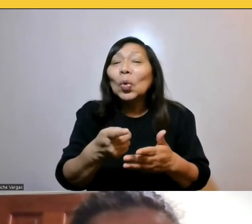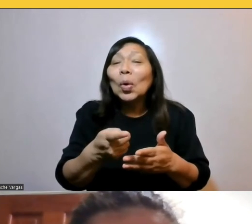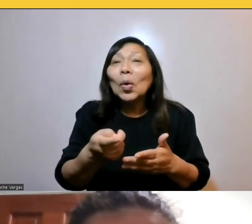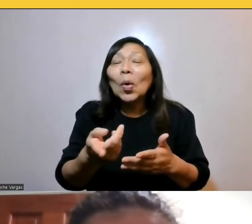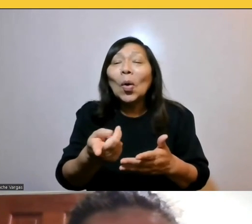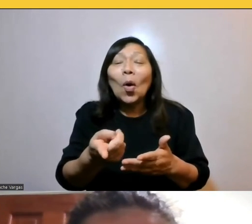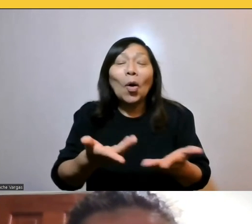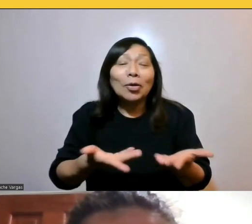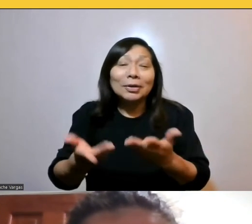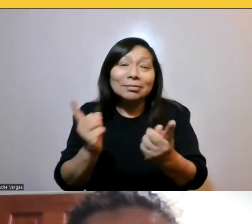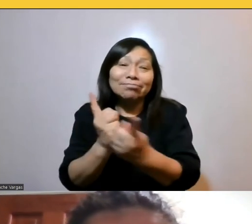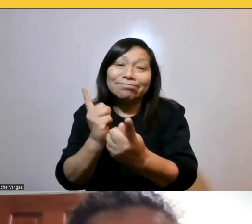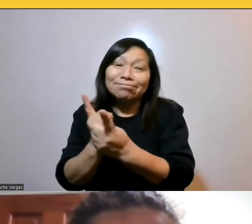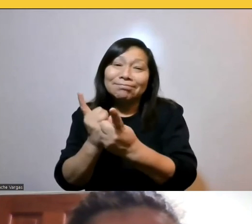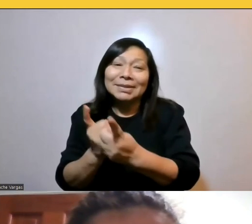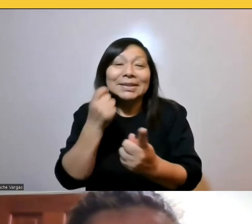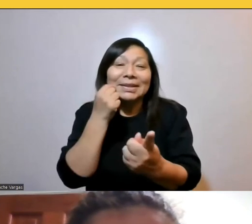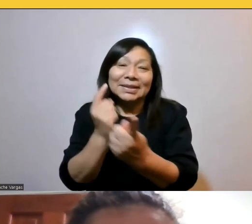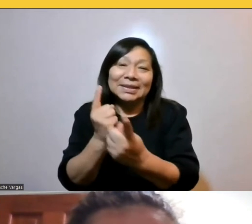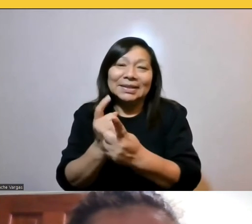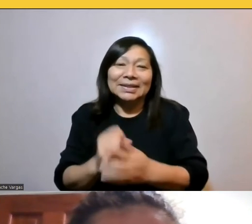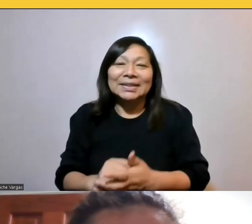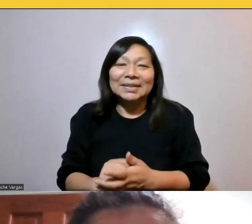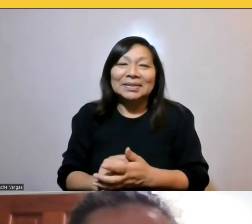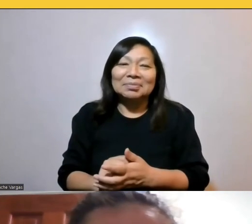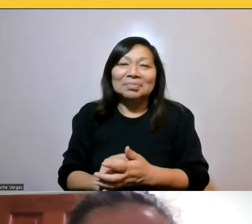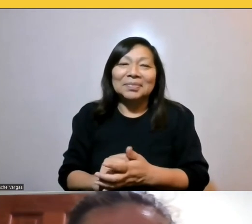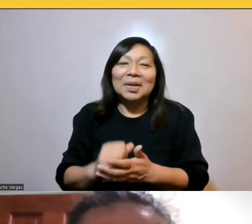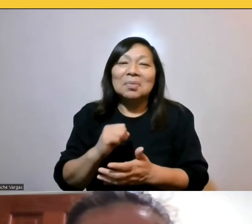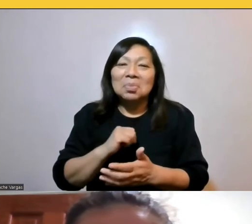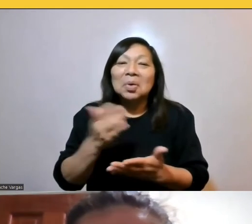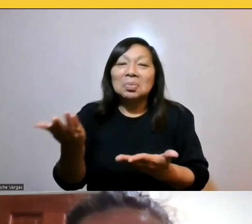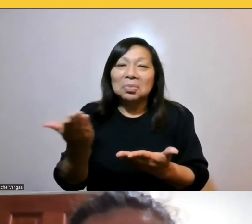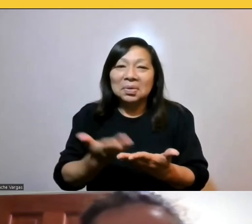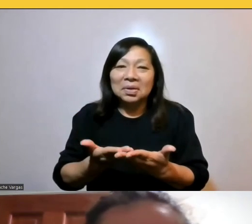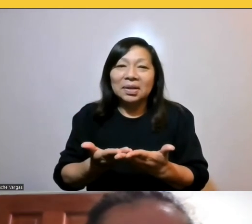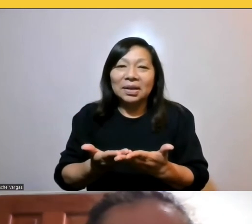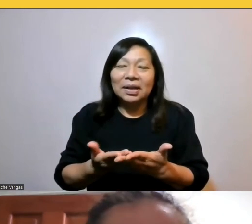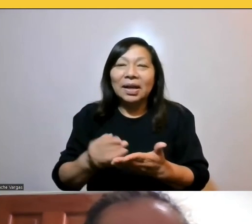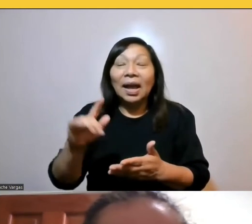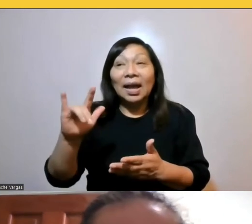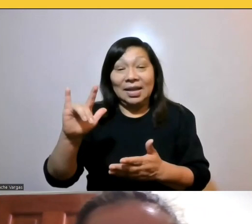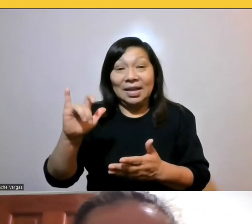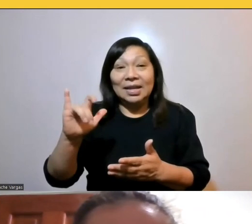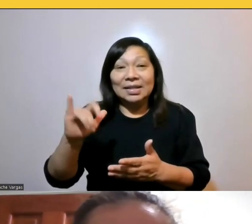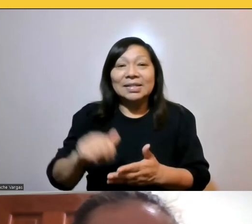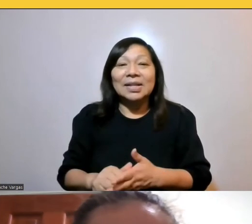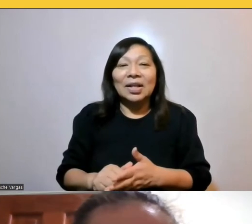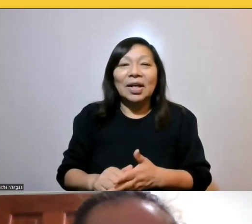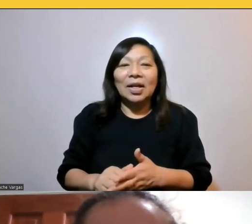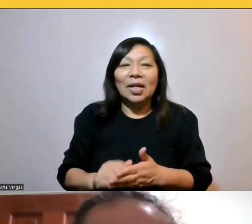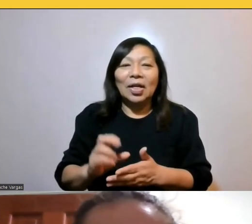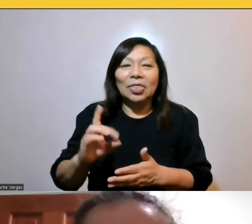tener alguna cita quizás privada contigo. Bueno, a mí me pueden encontrar por Instagram en mi cuenta que es